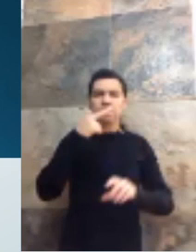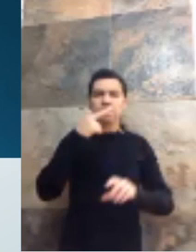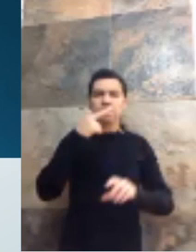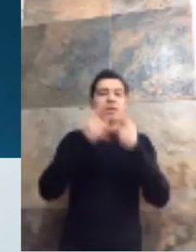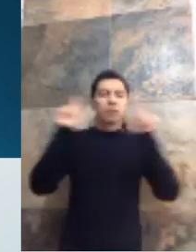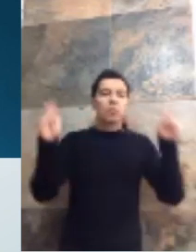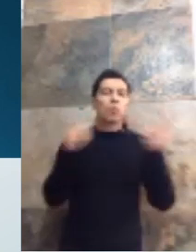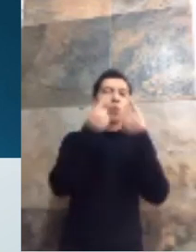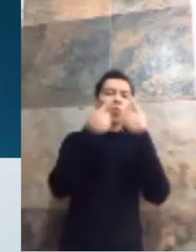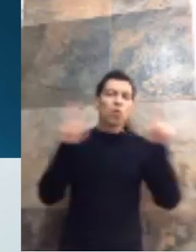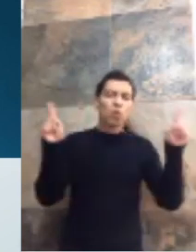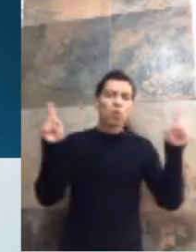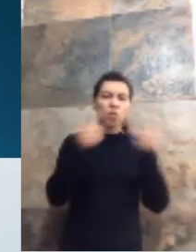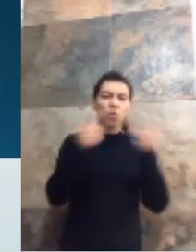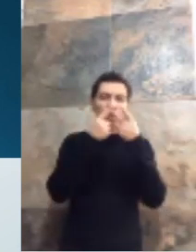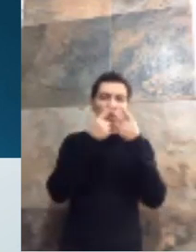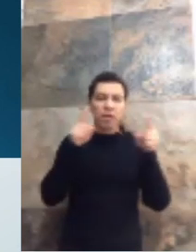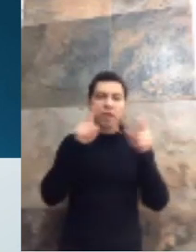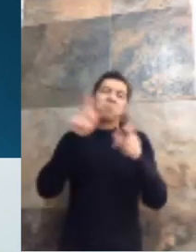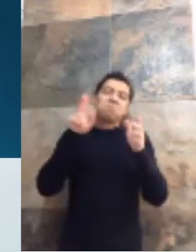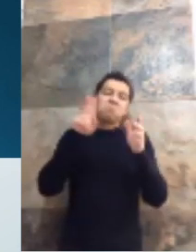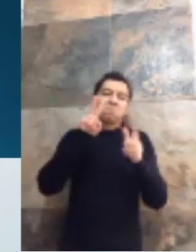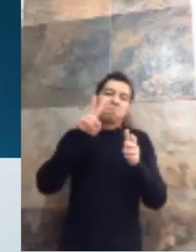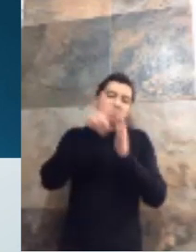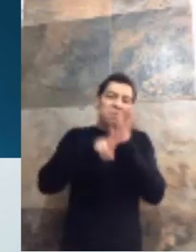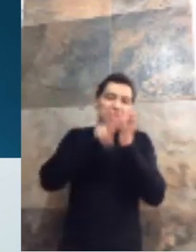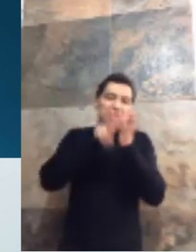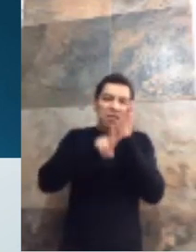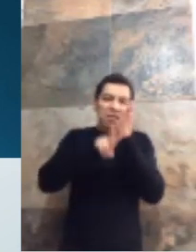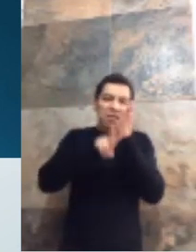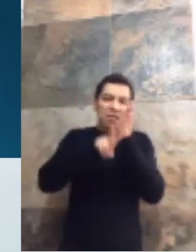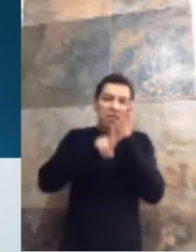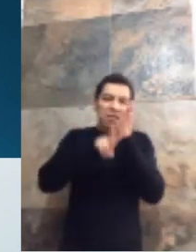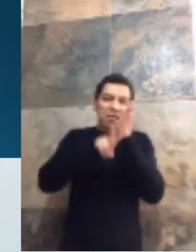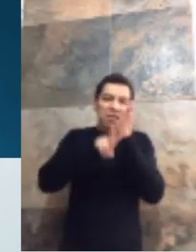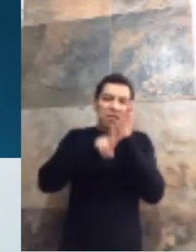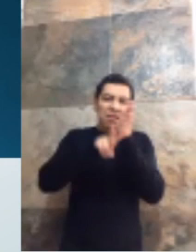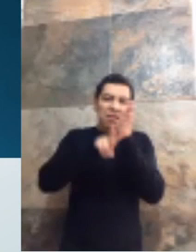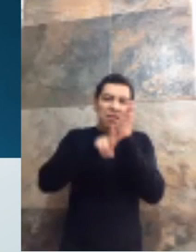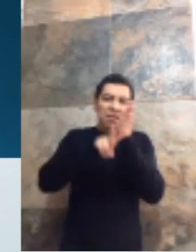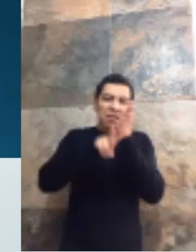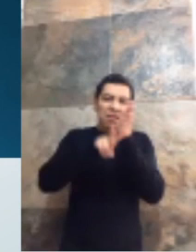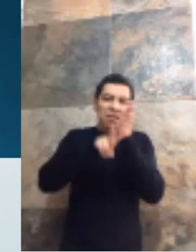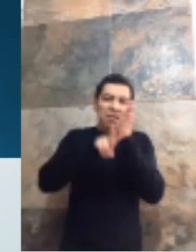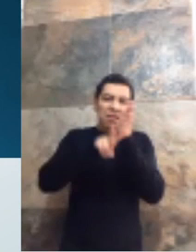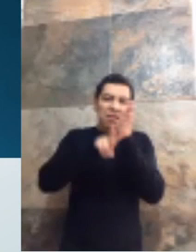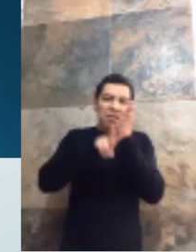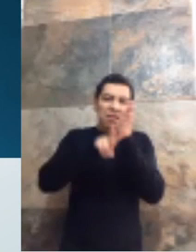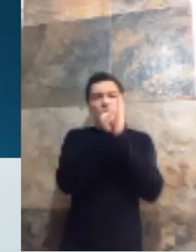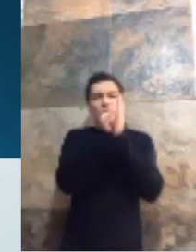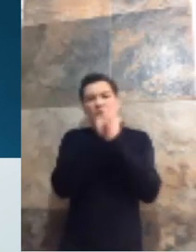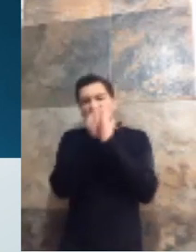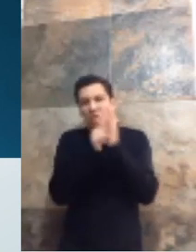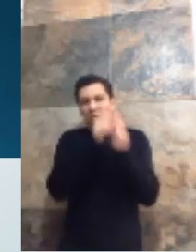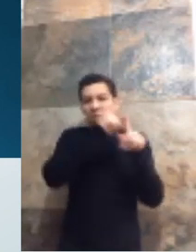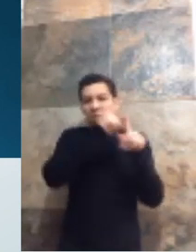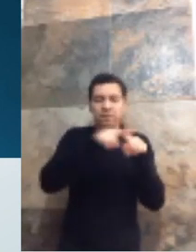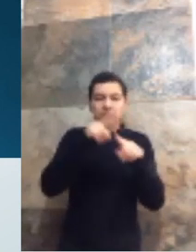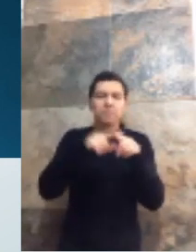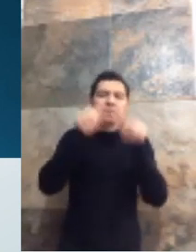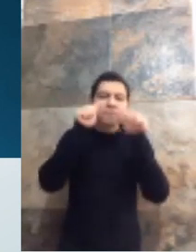le preguntamos a la gente con quien vivimos qué quisieras escuchar, y tratar de adoptar